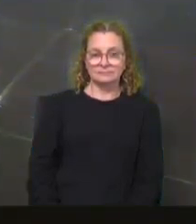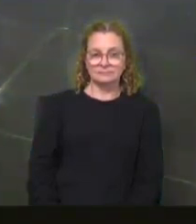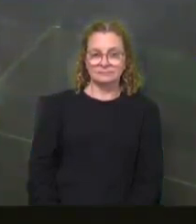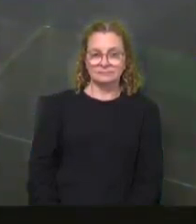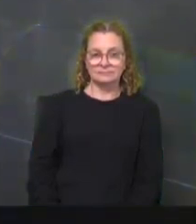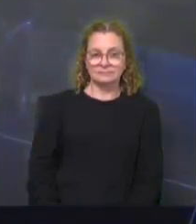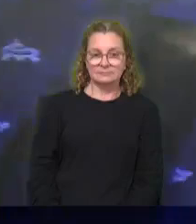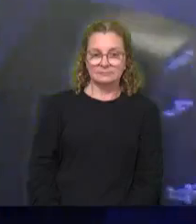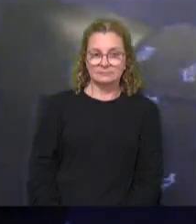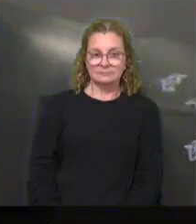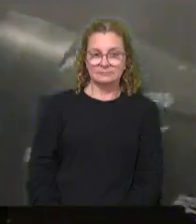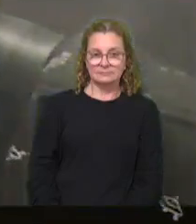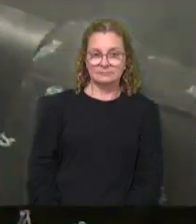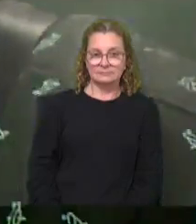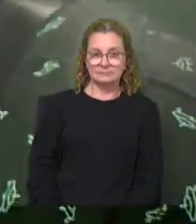sonrisas